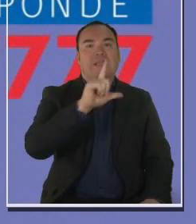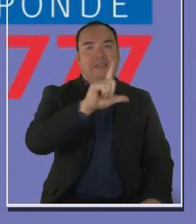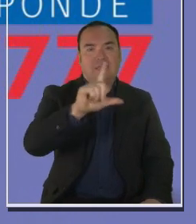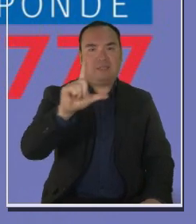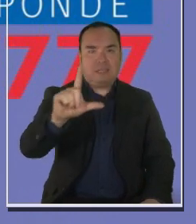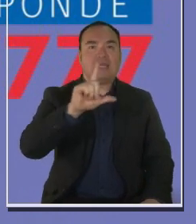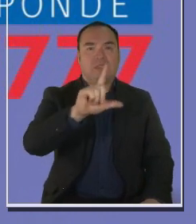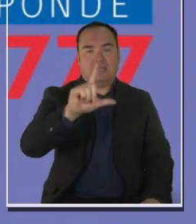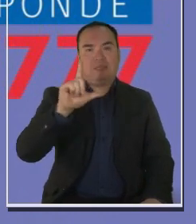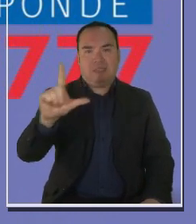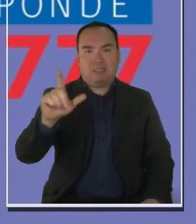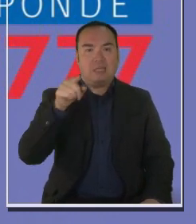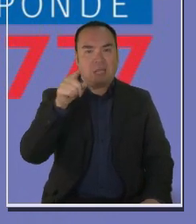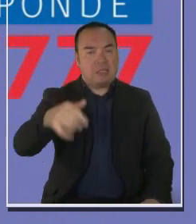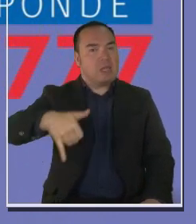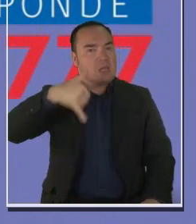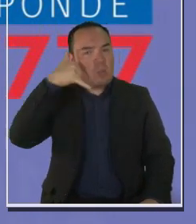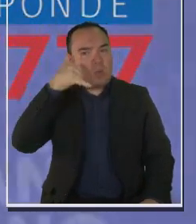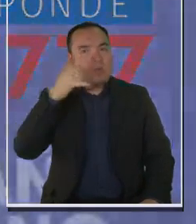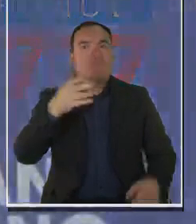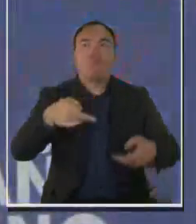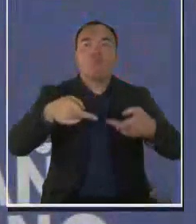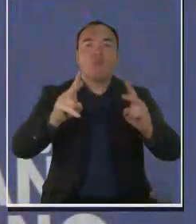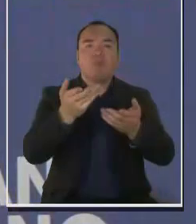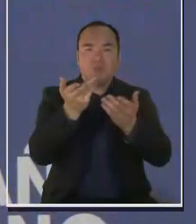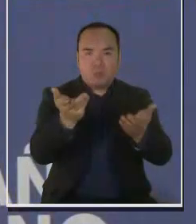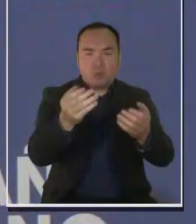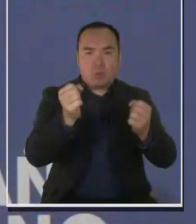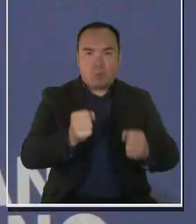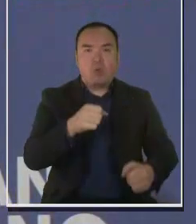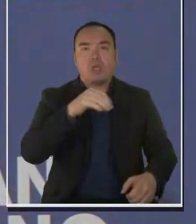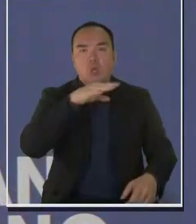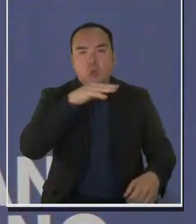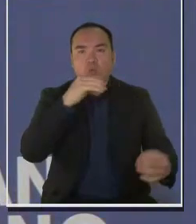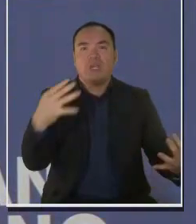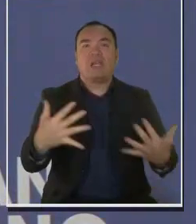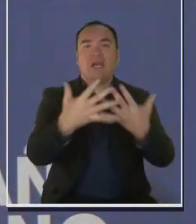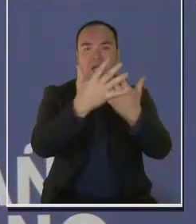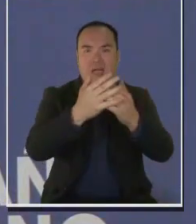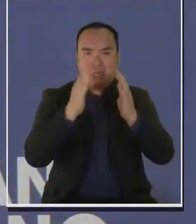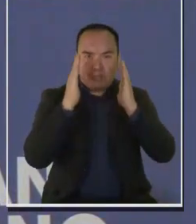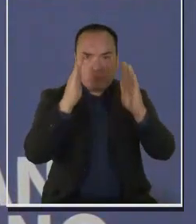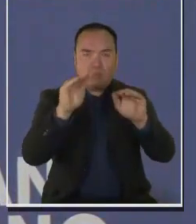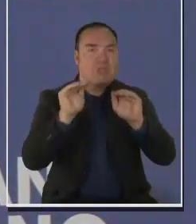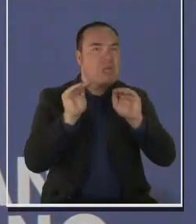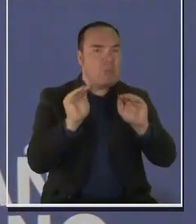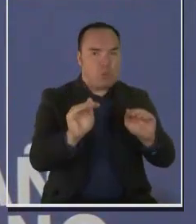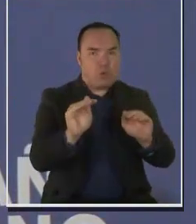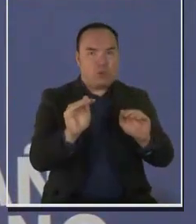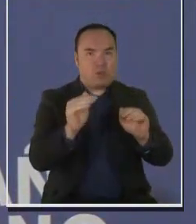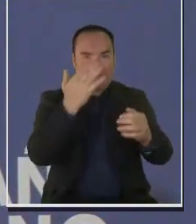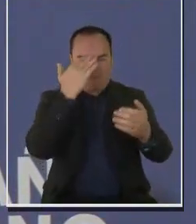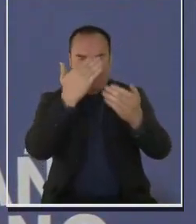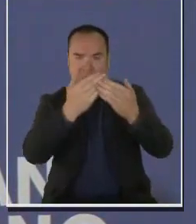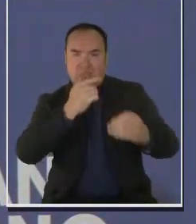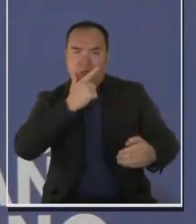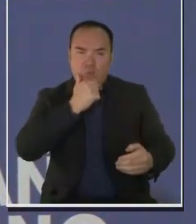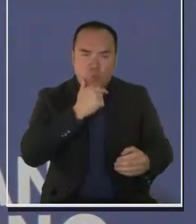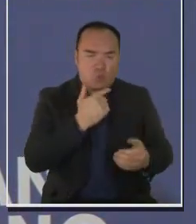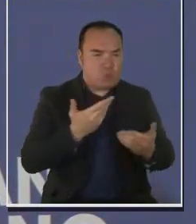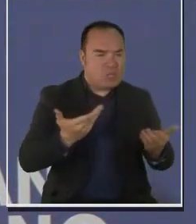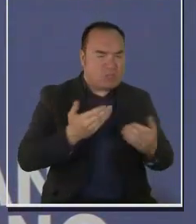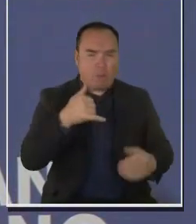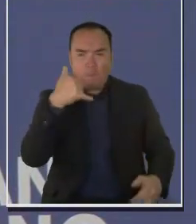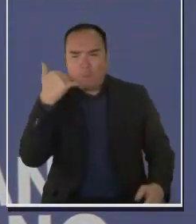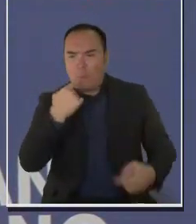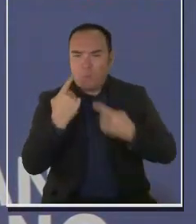600-360-7777, que les permite, en el fondo, poder hacer un buen uso de la red asistencial frente, como dijimos, a la duda de dónde